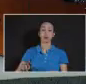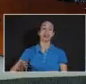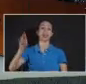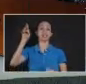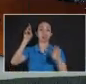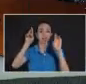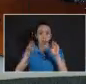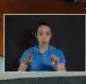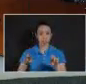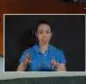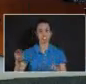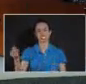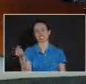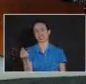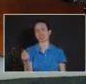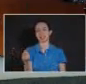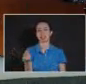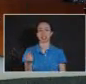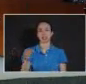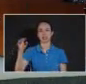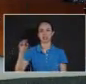demasiado mística a mí se me vuelve sospechosa.